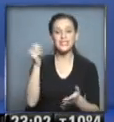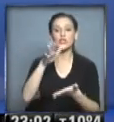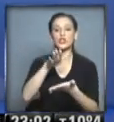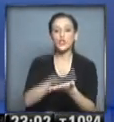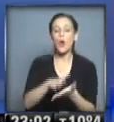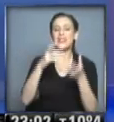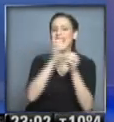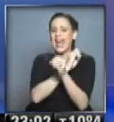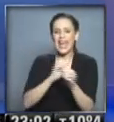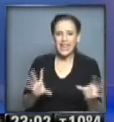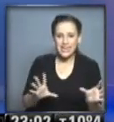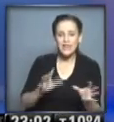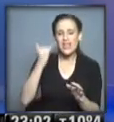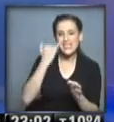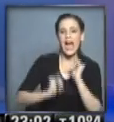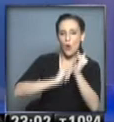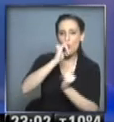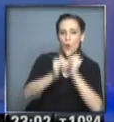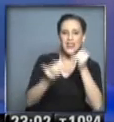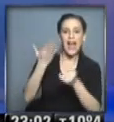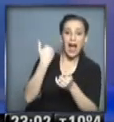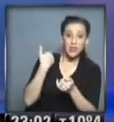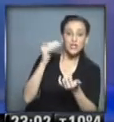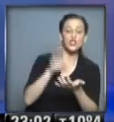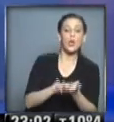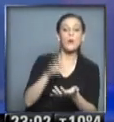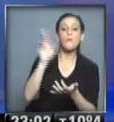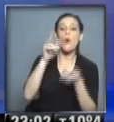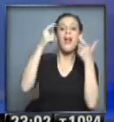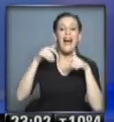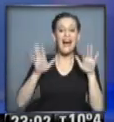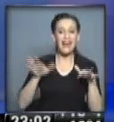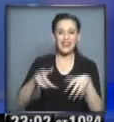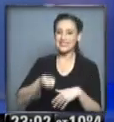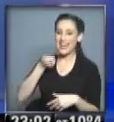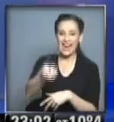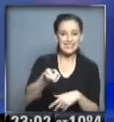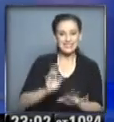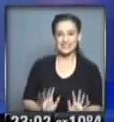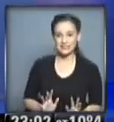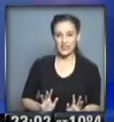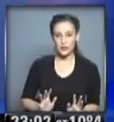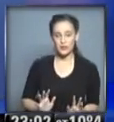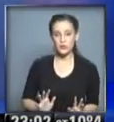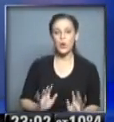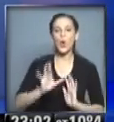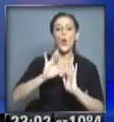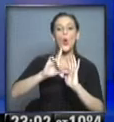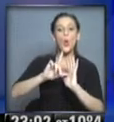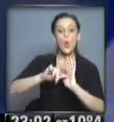tan terrible que venimos haciendo hace varios días que tiene que ver con el asesinato de ángeles durante